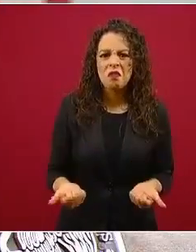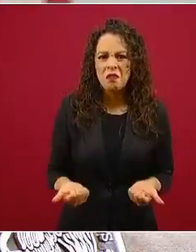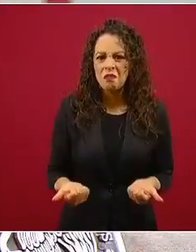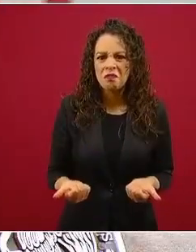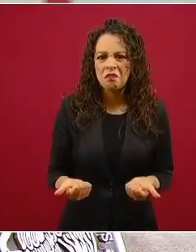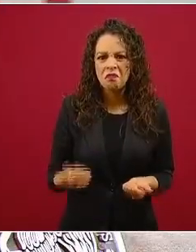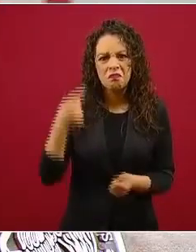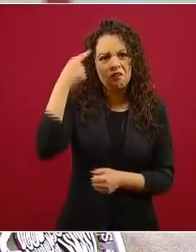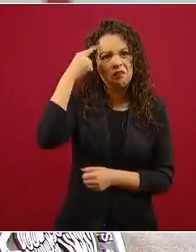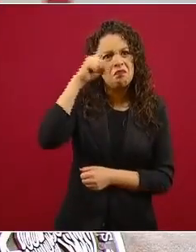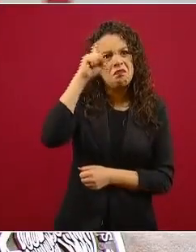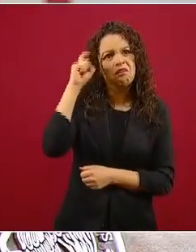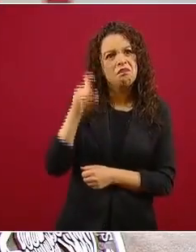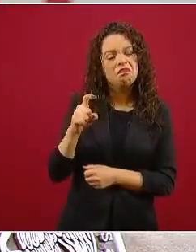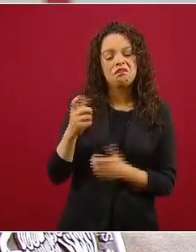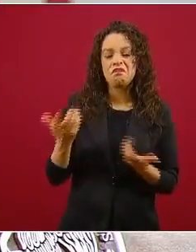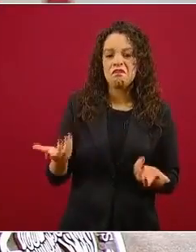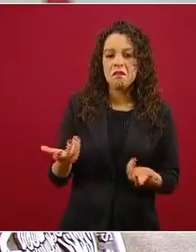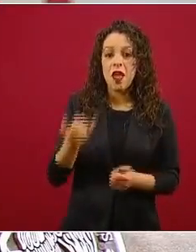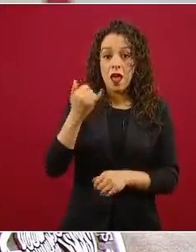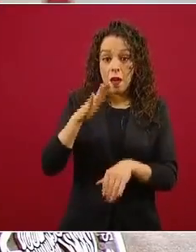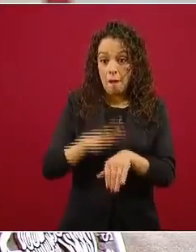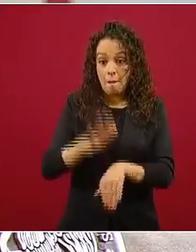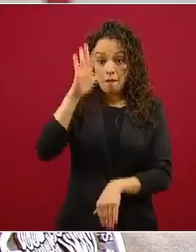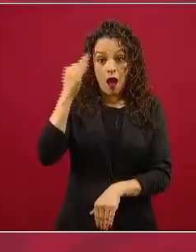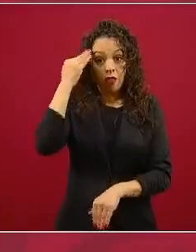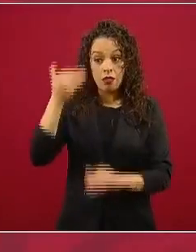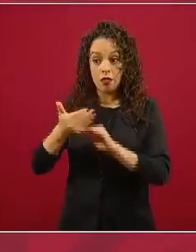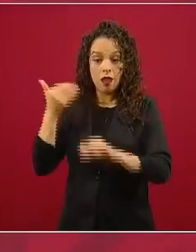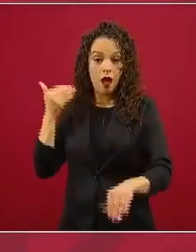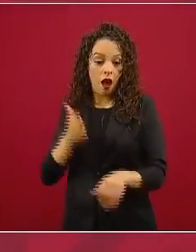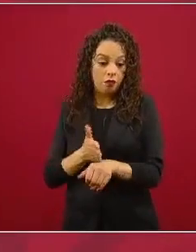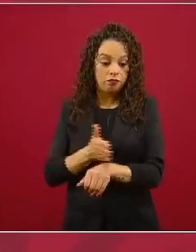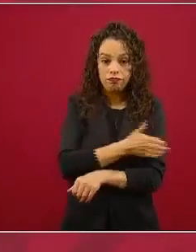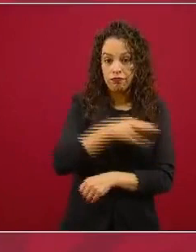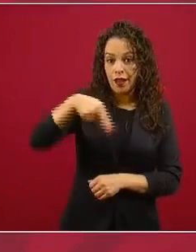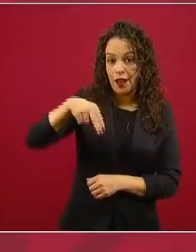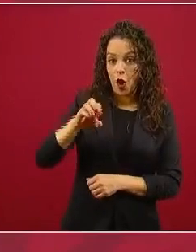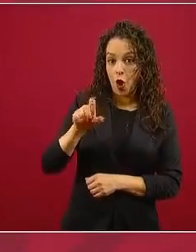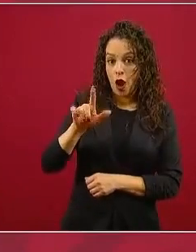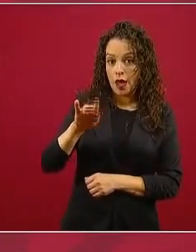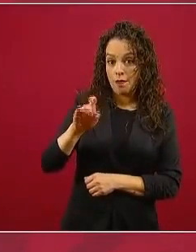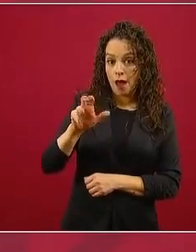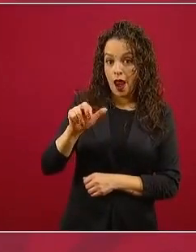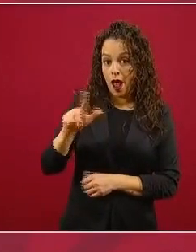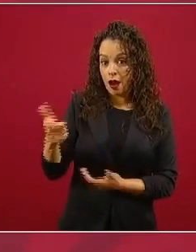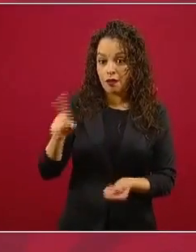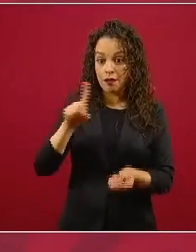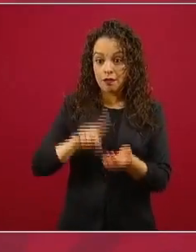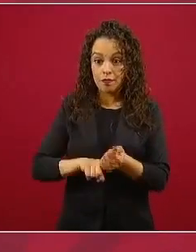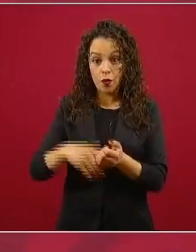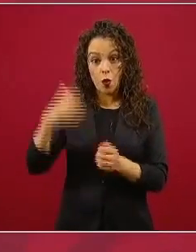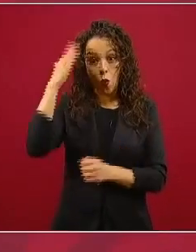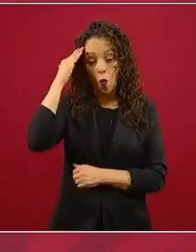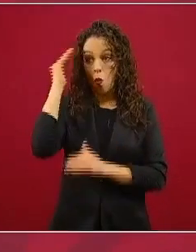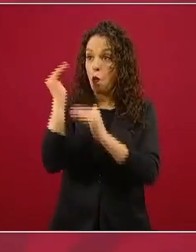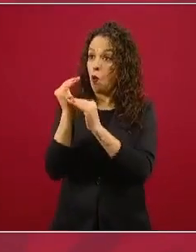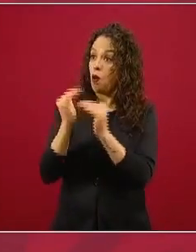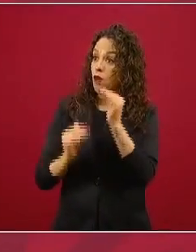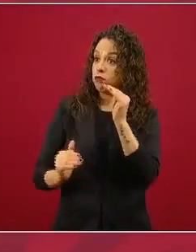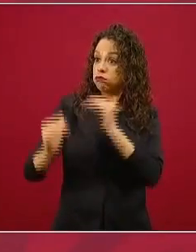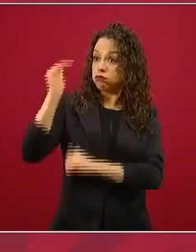más durante el periodo neoliberal, que elevaron a rango supremo la economía.